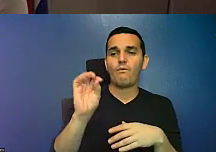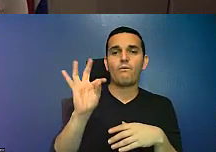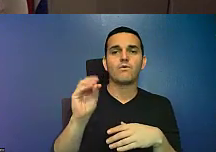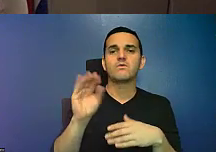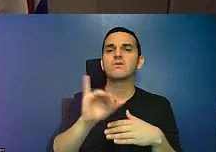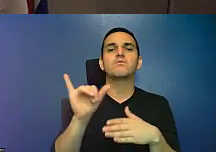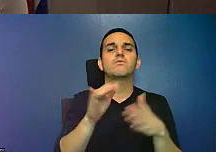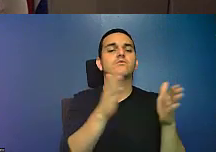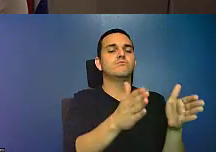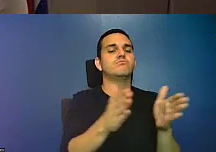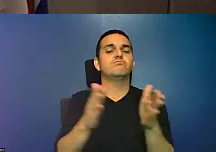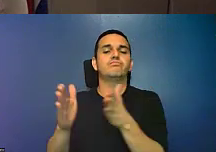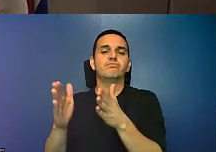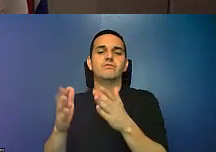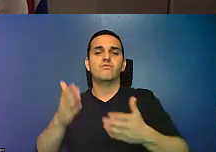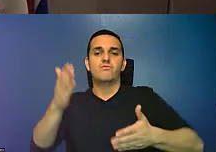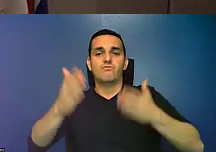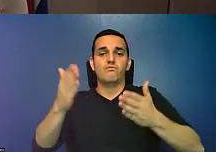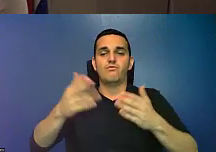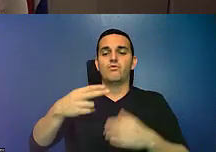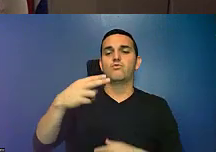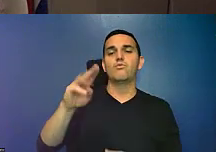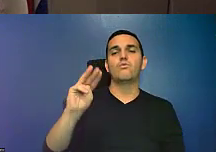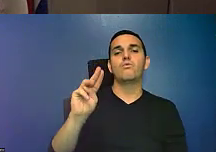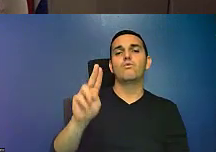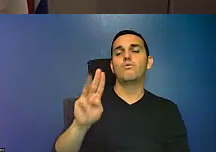robot humanoide, que es el que va a